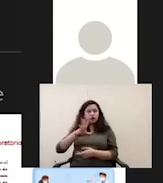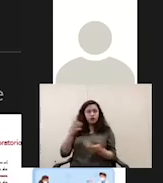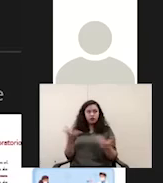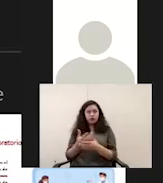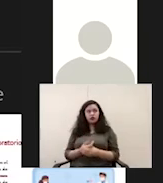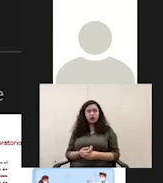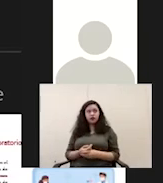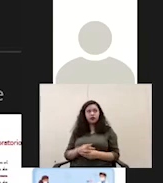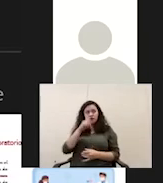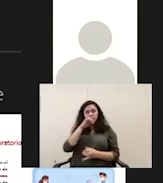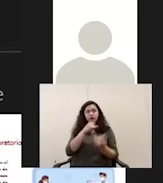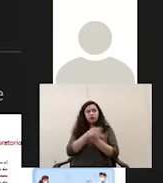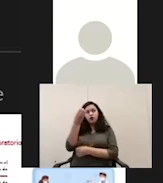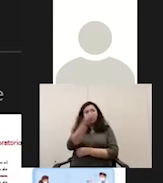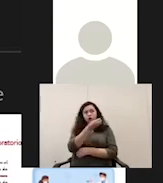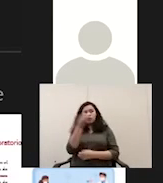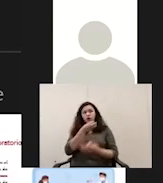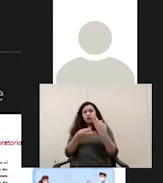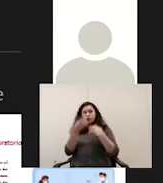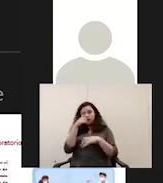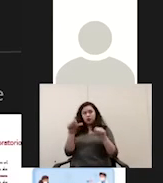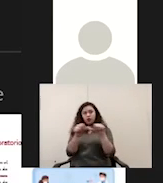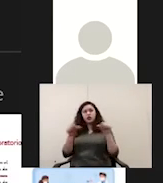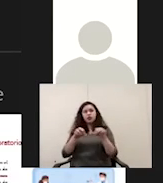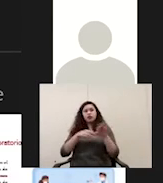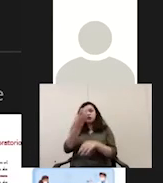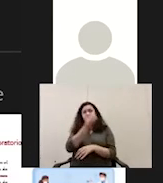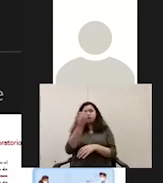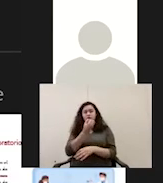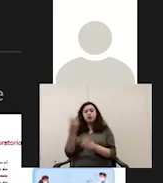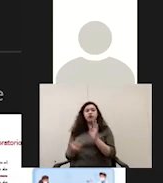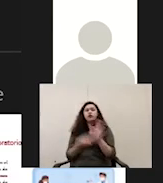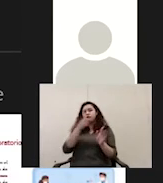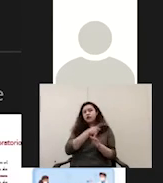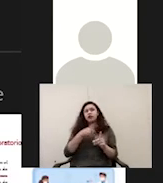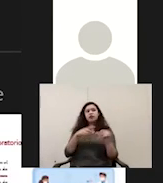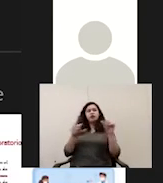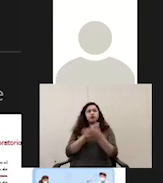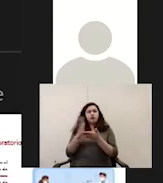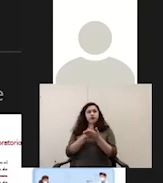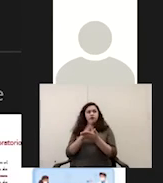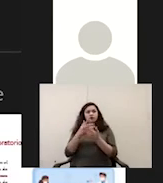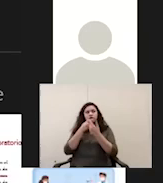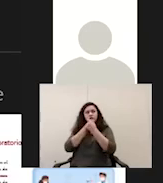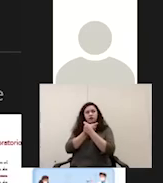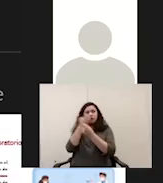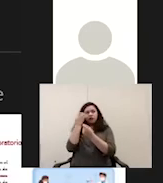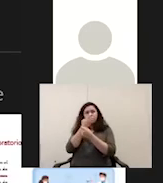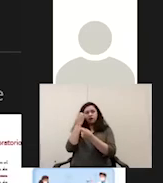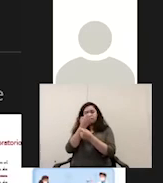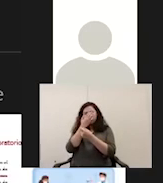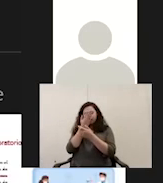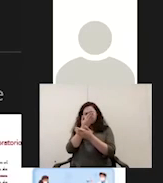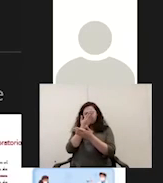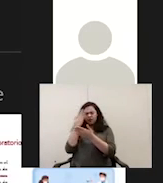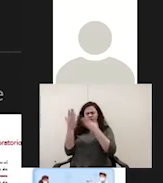Se tendrían que reorganizar en áreas de trabajo porque también tiene que haber una separación, reducir el número de estudiantes y que obviamente también